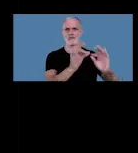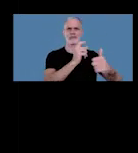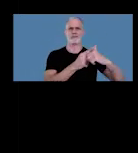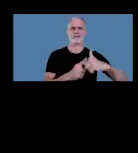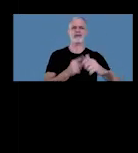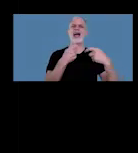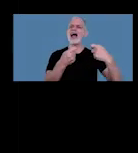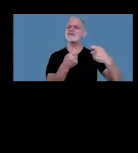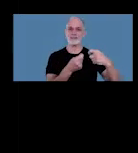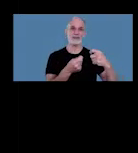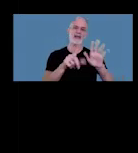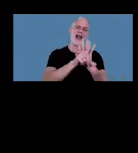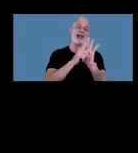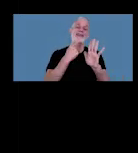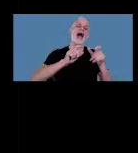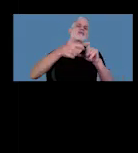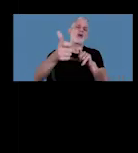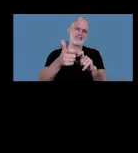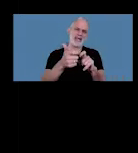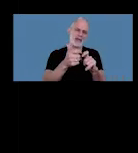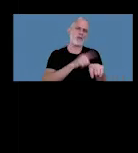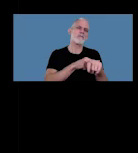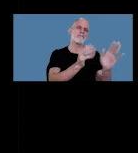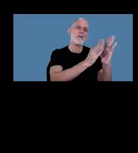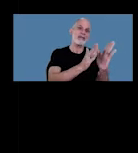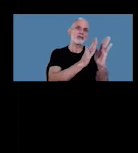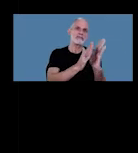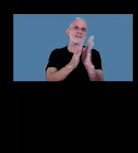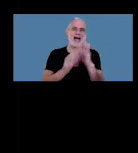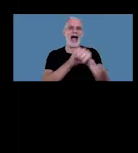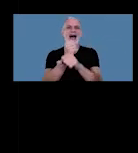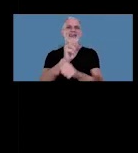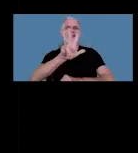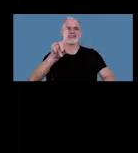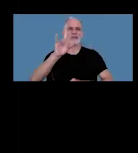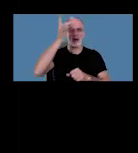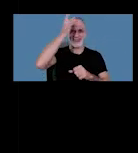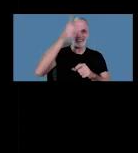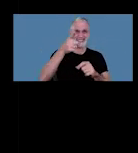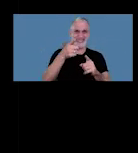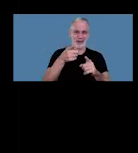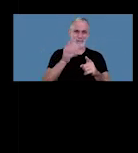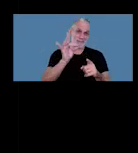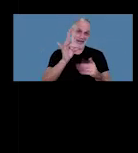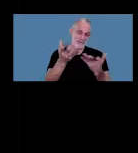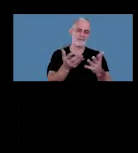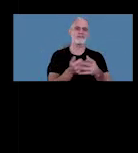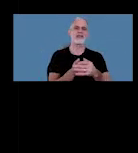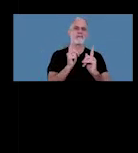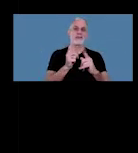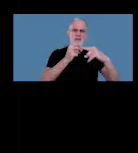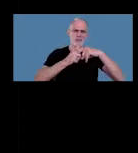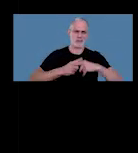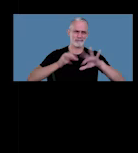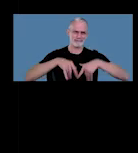La ley dice actualizados desde cada momento hasta el 31 de diciembre que estemos liquidando. Recordemos lo que dijimos